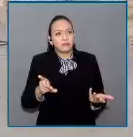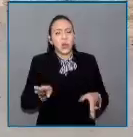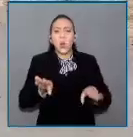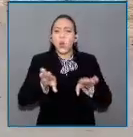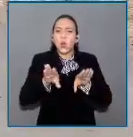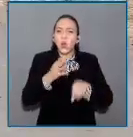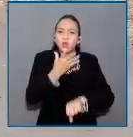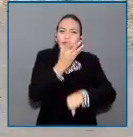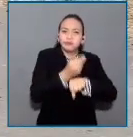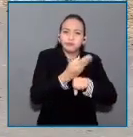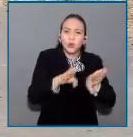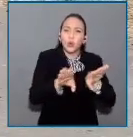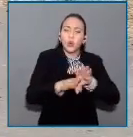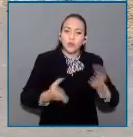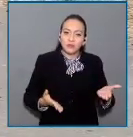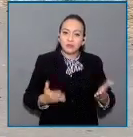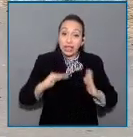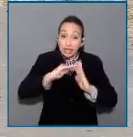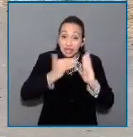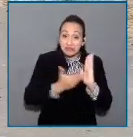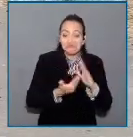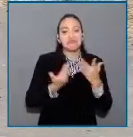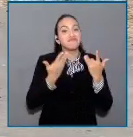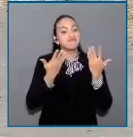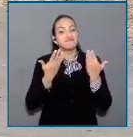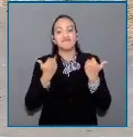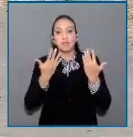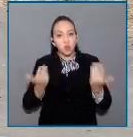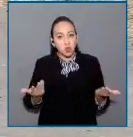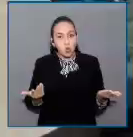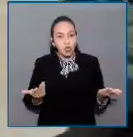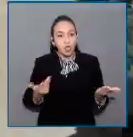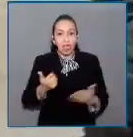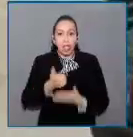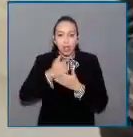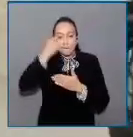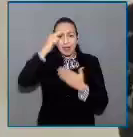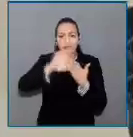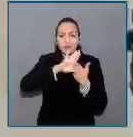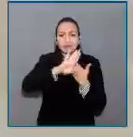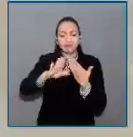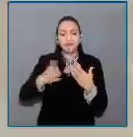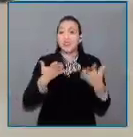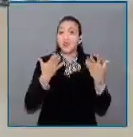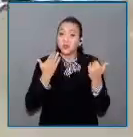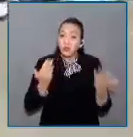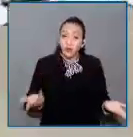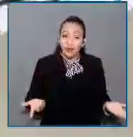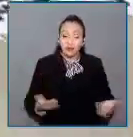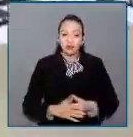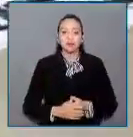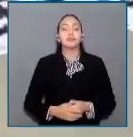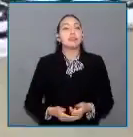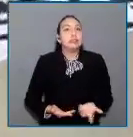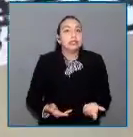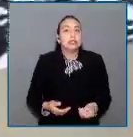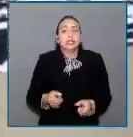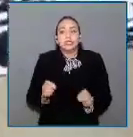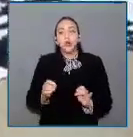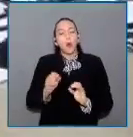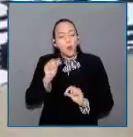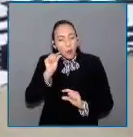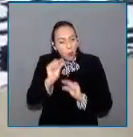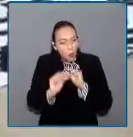contundente, que ya no digamos elimine esta situación, sino que al menos empiece a tratar de